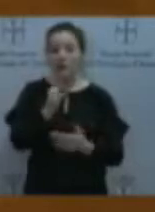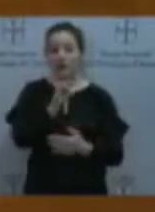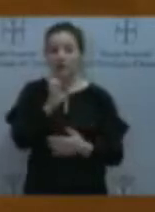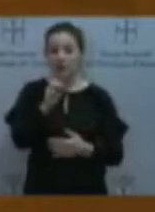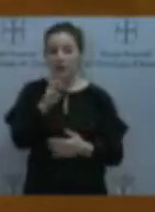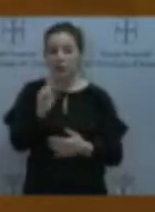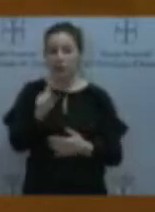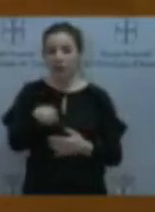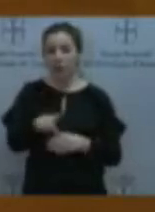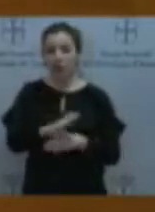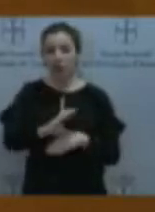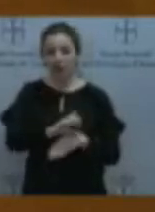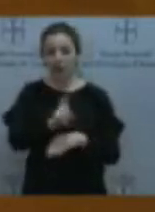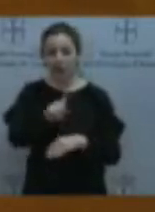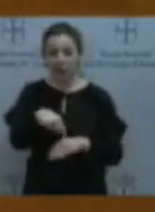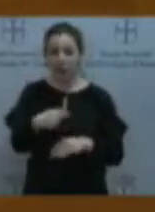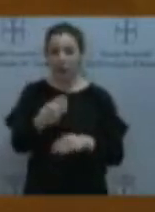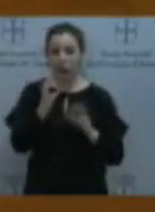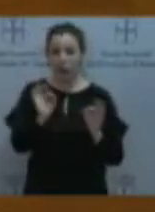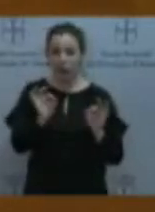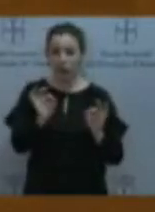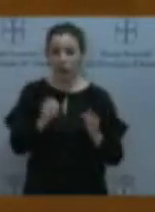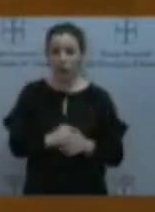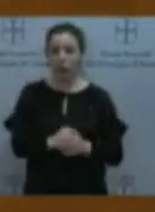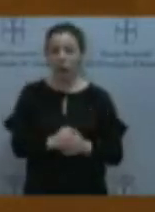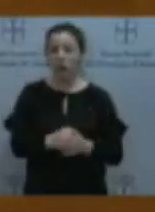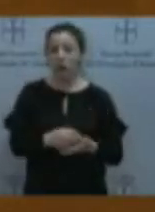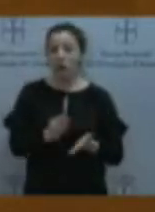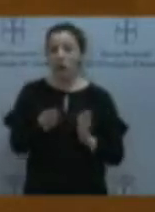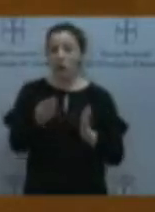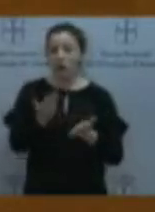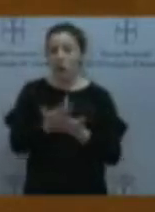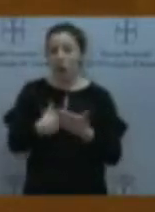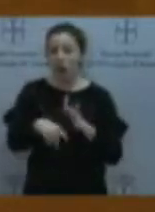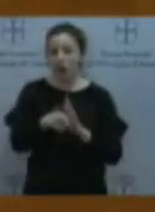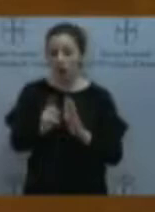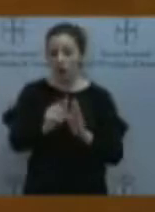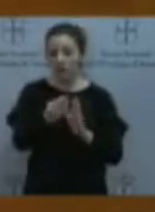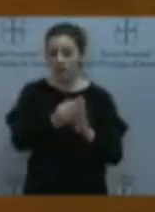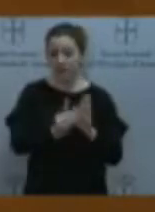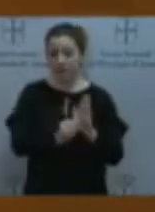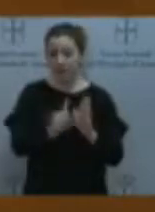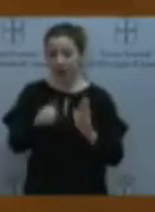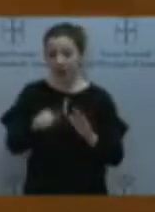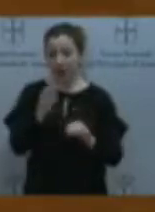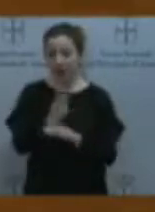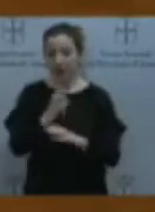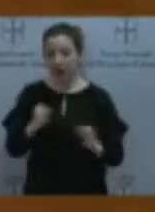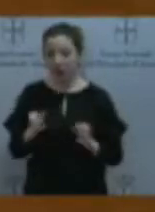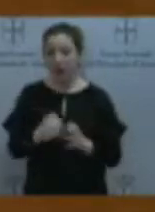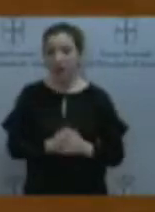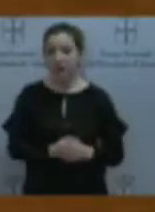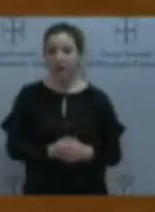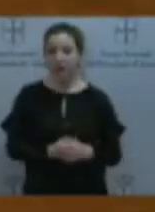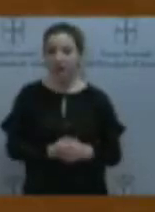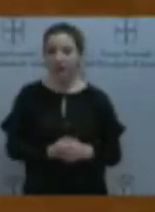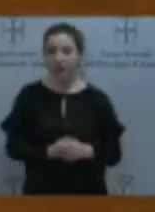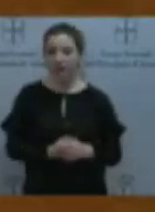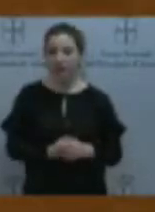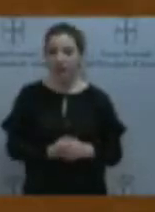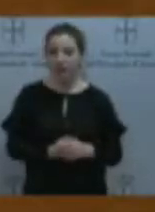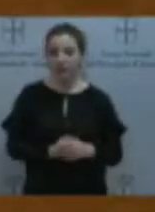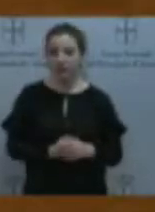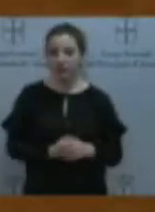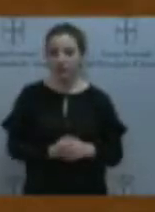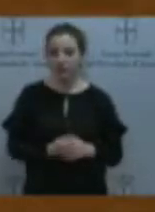en una proposición non de chei a esta Cámara, que en vez de hacer lo de siempre y a dar las